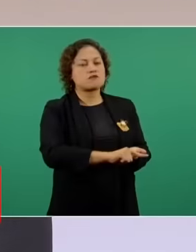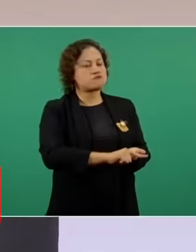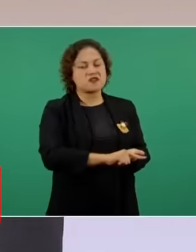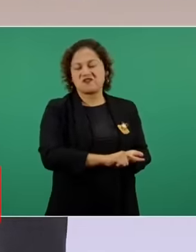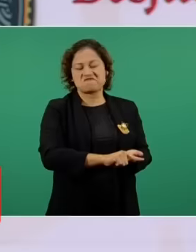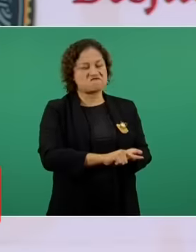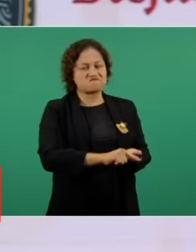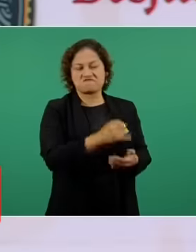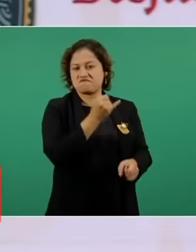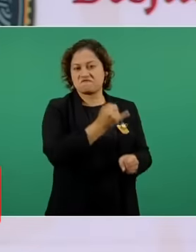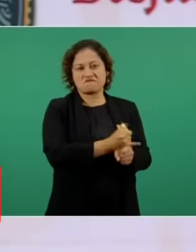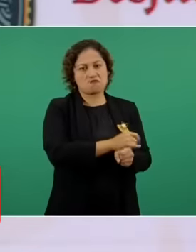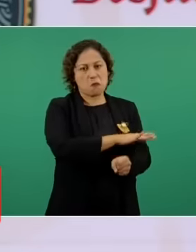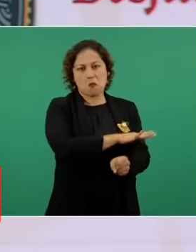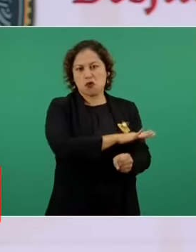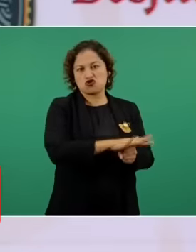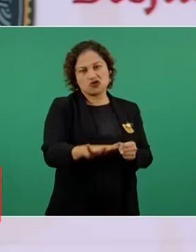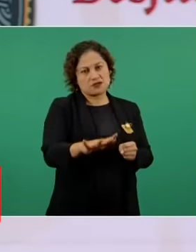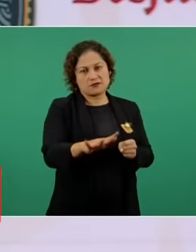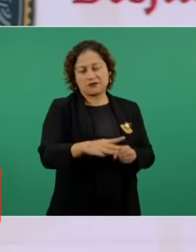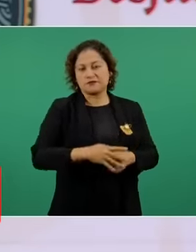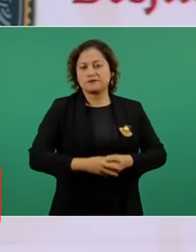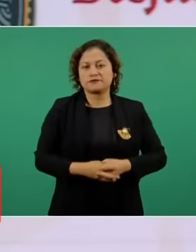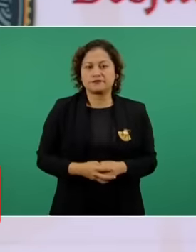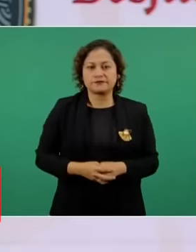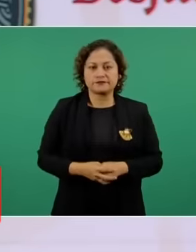agua de los océanos.